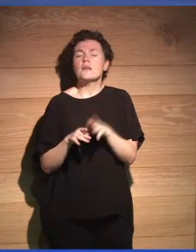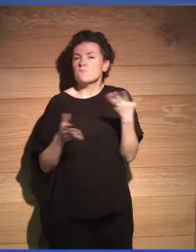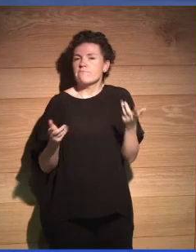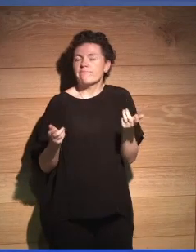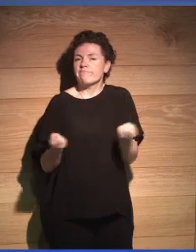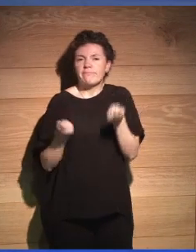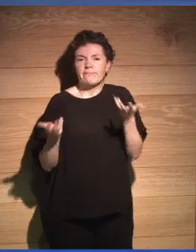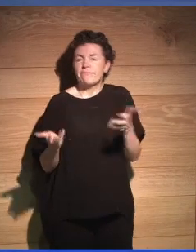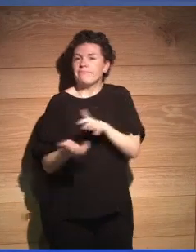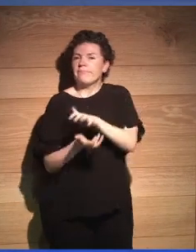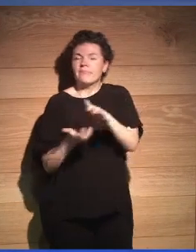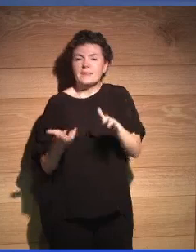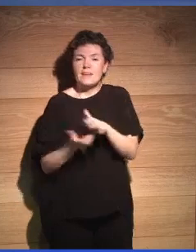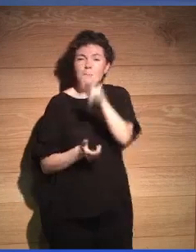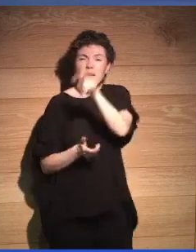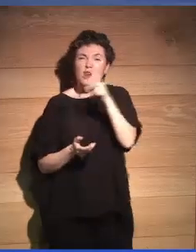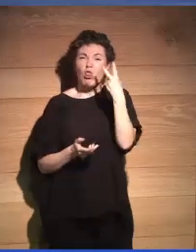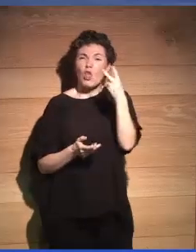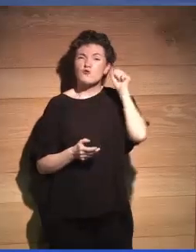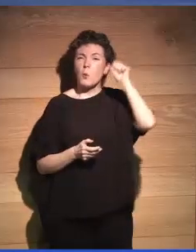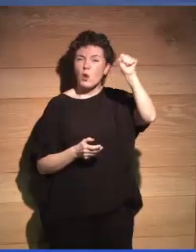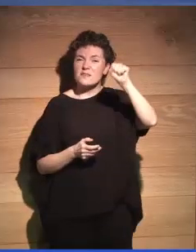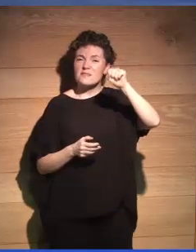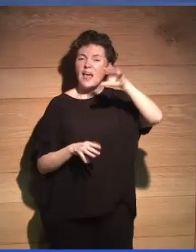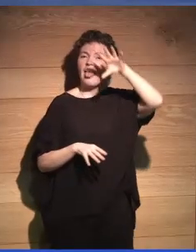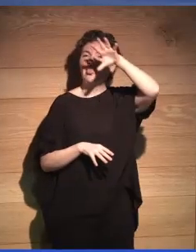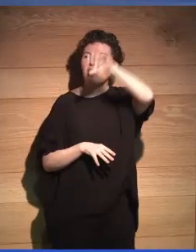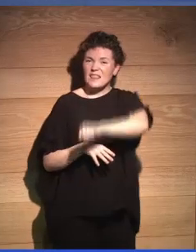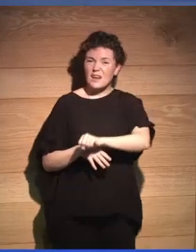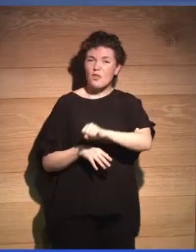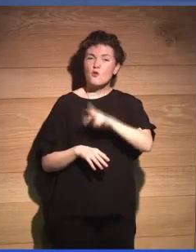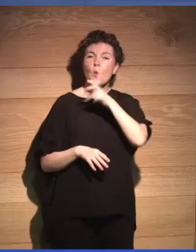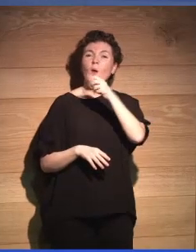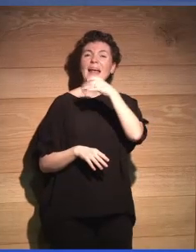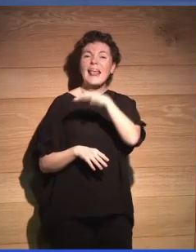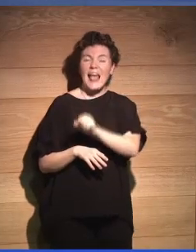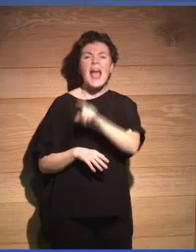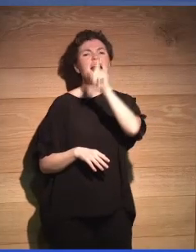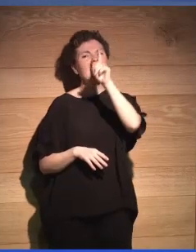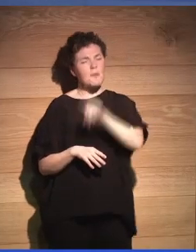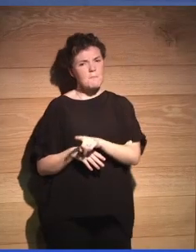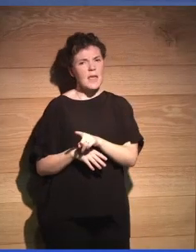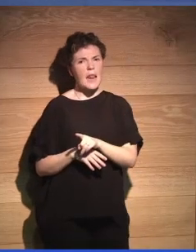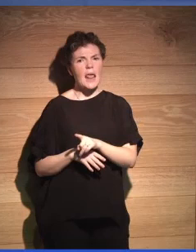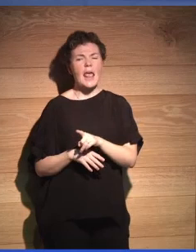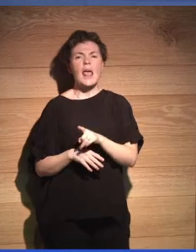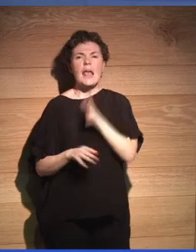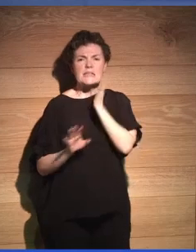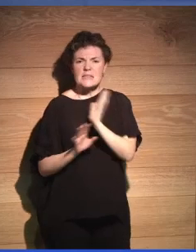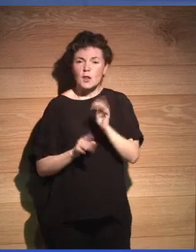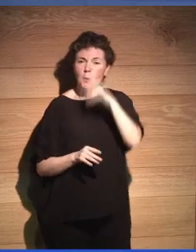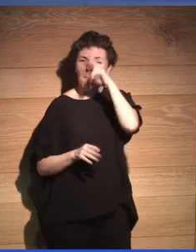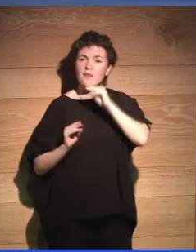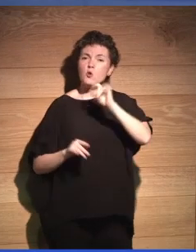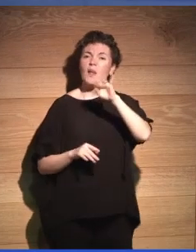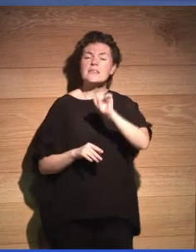escándalo que 2 comunistas hubieran sido detenidos en Hungría, y también era un escándalo que el padre de Ilsa era bastante